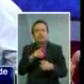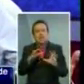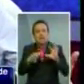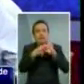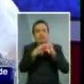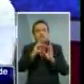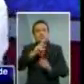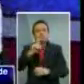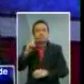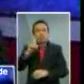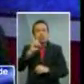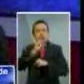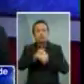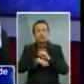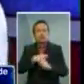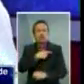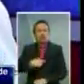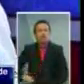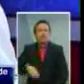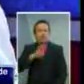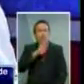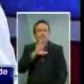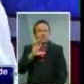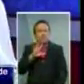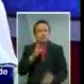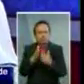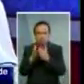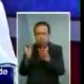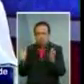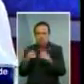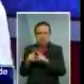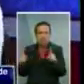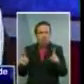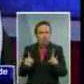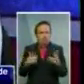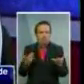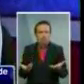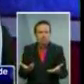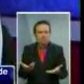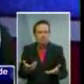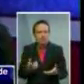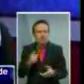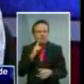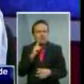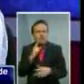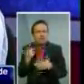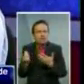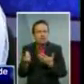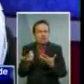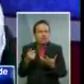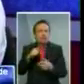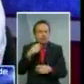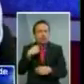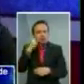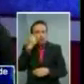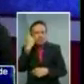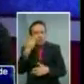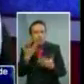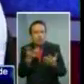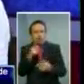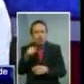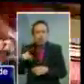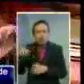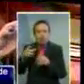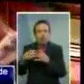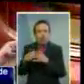21% de aprobación y el gobierno un 45%. ¿Qué pasa con esa brecha? Es evidente lo que pasa. Hay alguien que no la está cubriendo. Y nosotros nos damos cuenta que dentro del electorado,